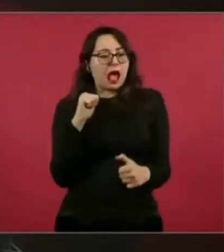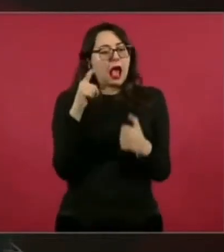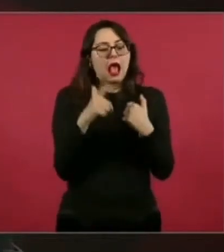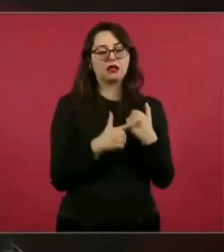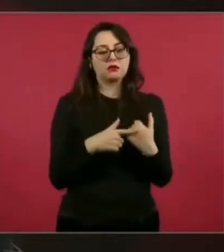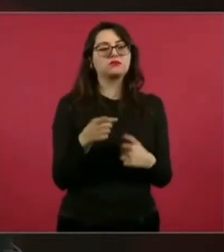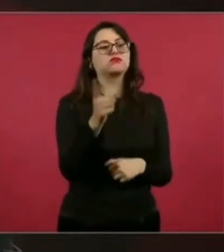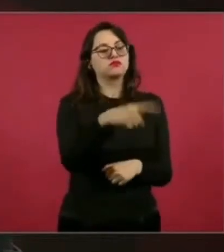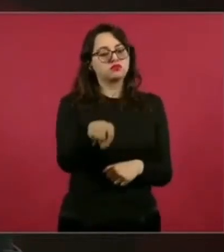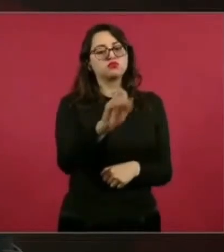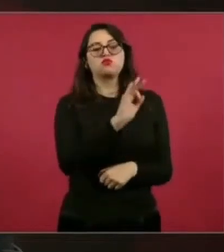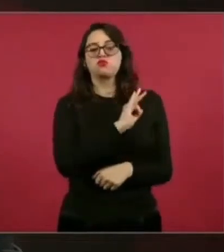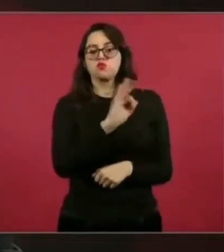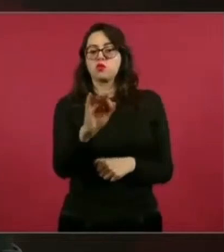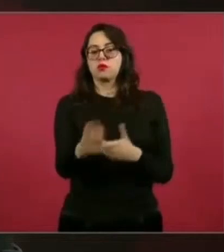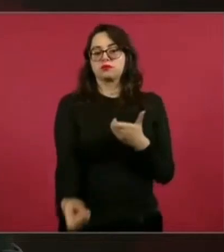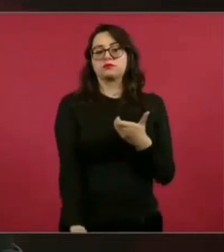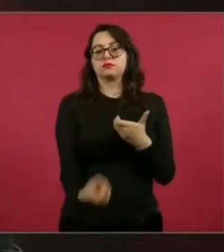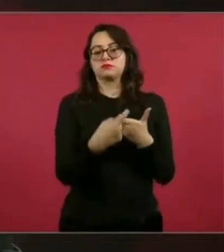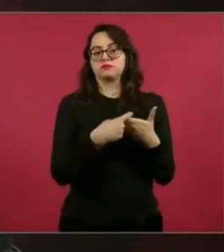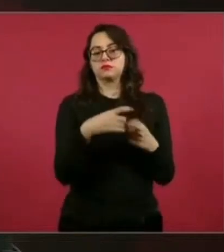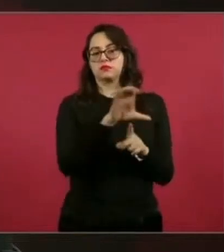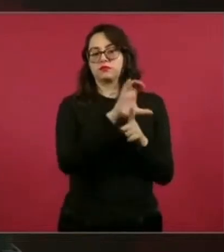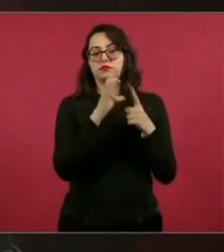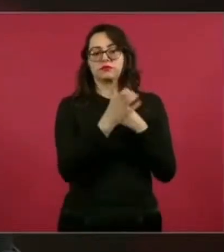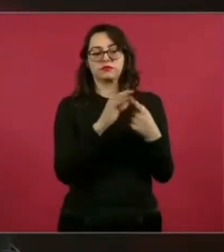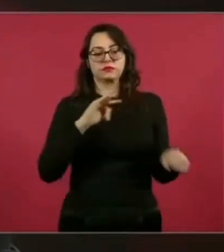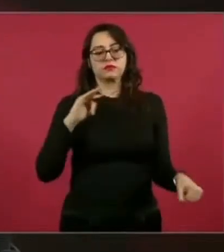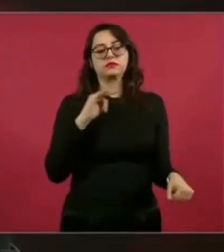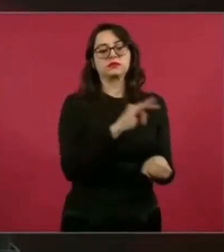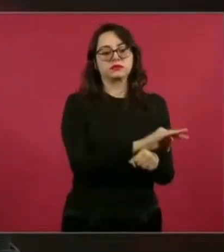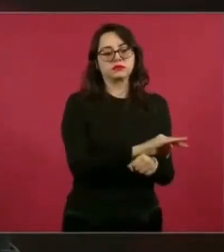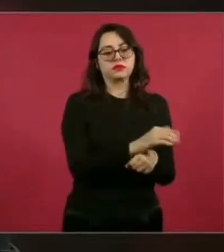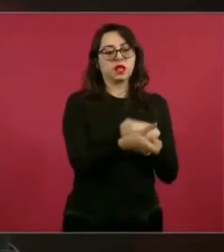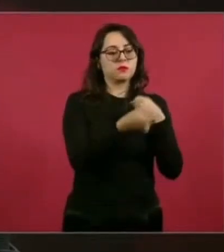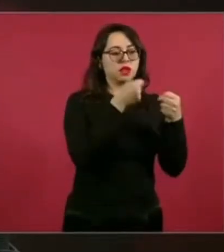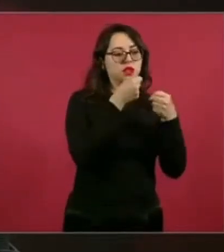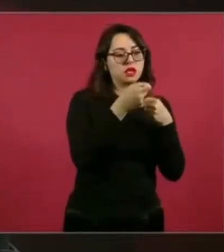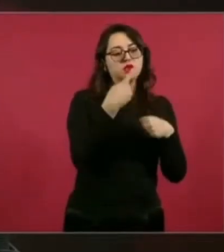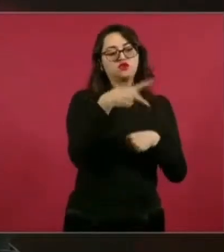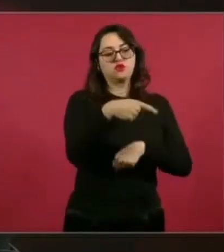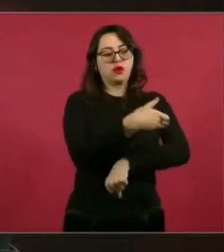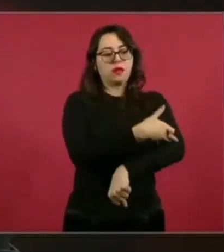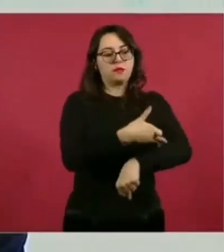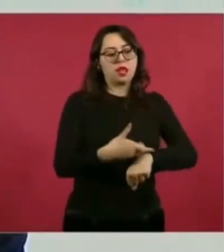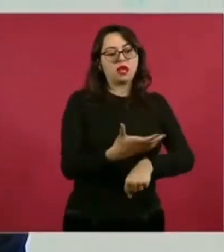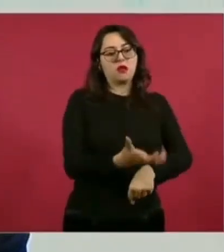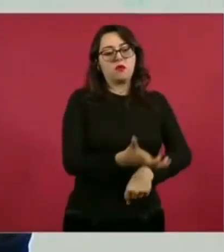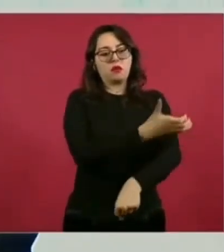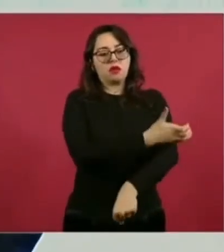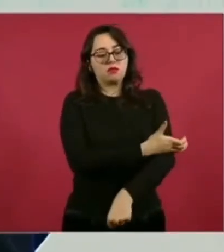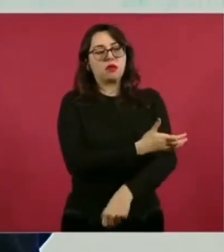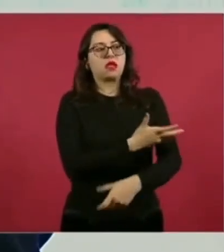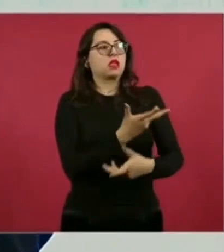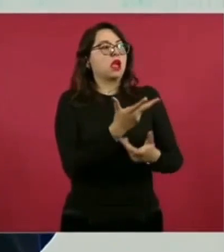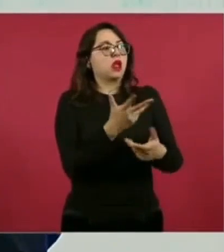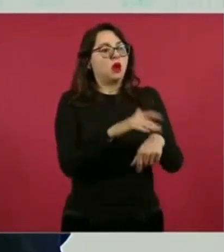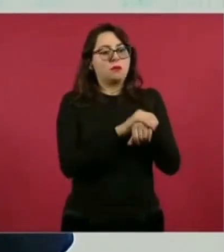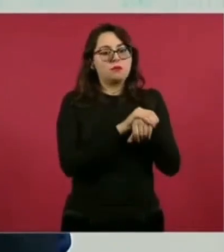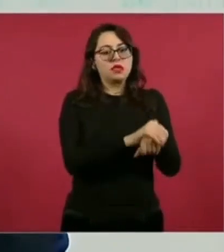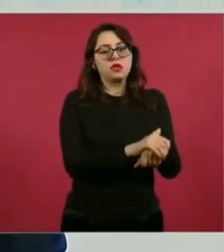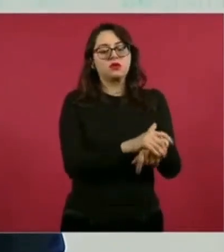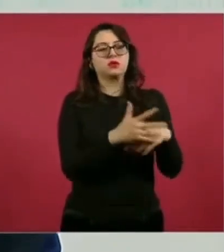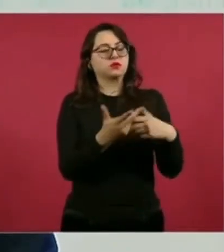y estas agresiones pueden ser dirigidas tanto a los comunicadores como a su familia, compañeras y compañeros del gremio o